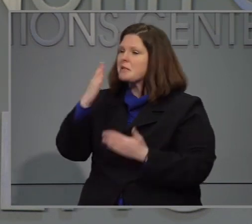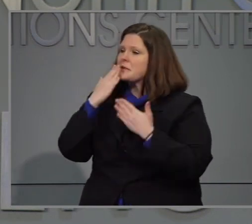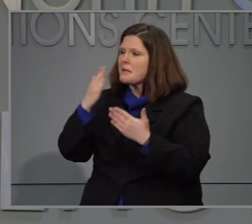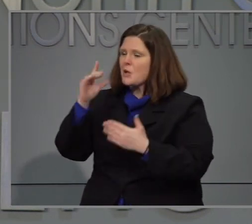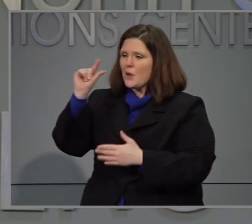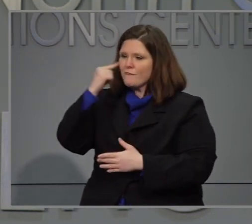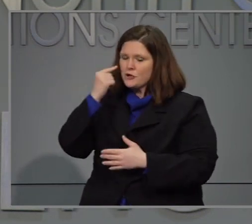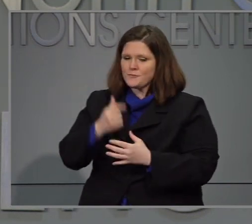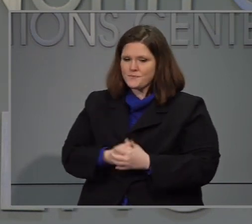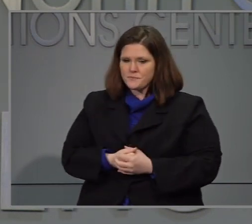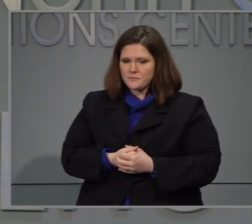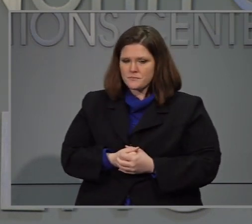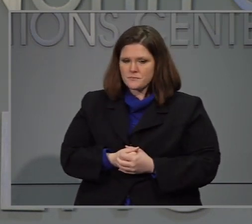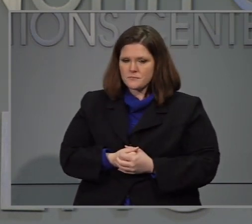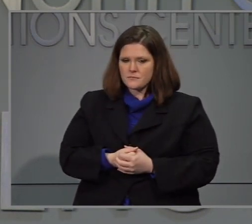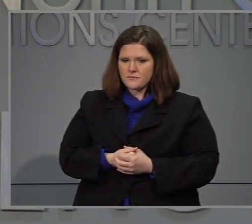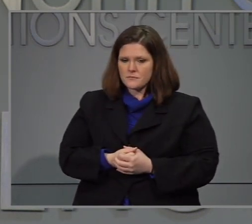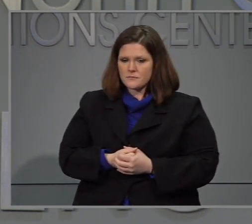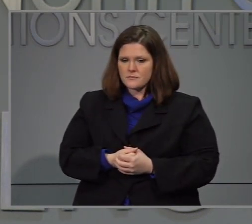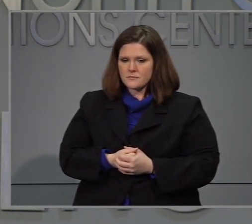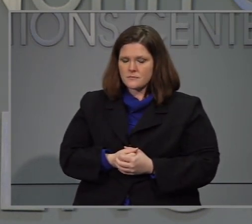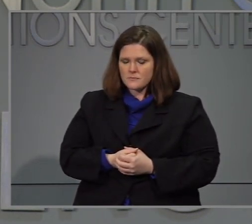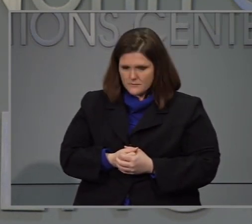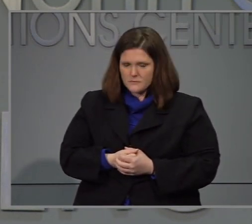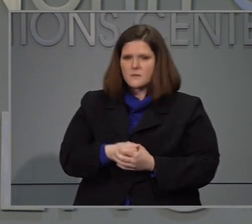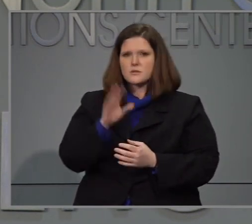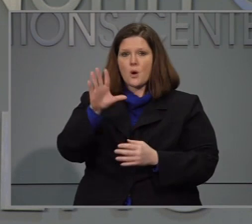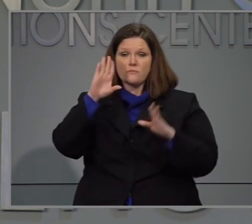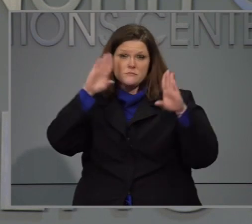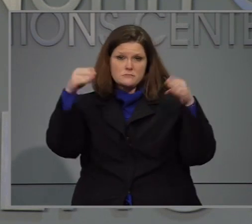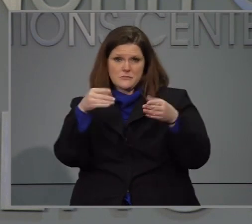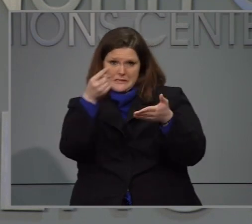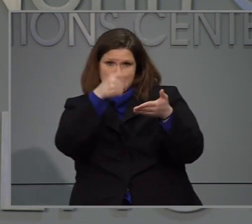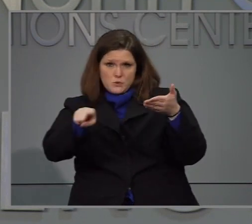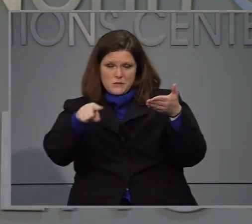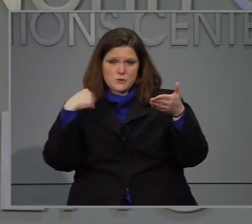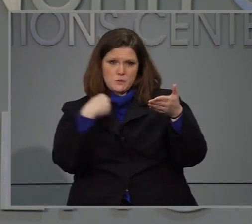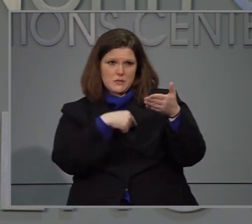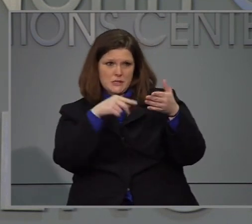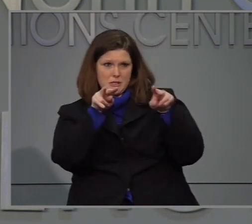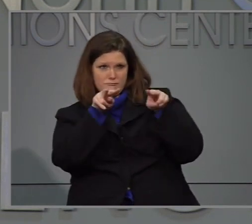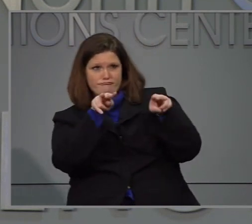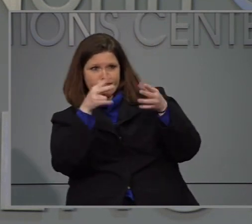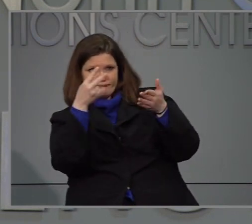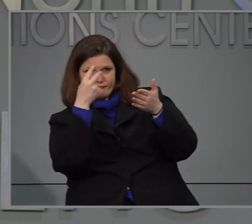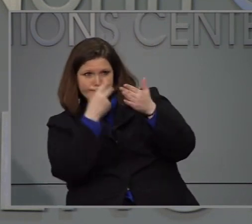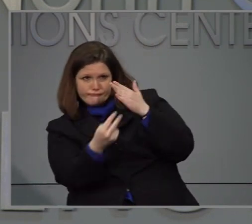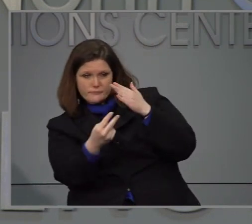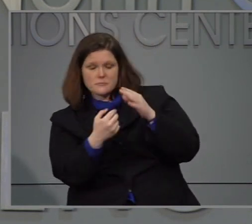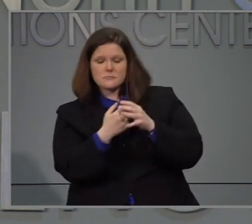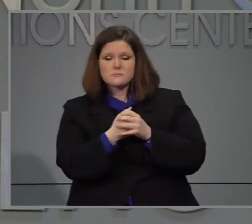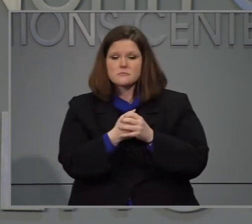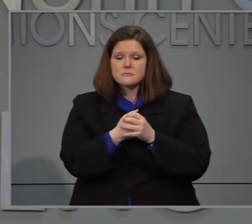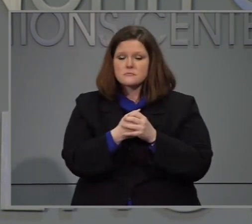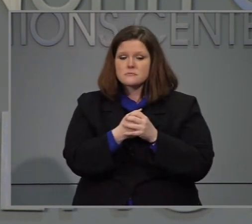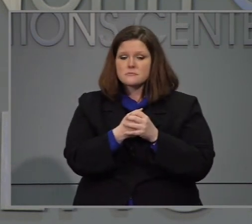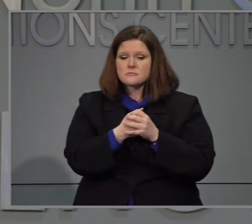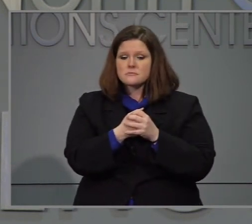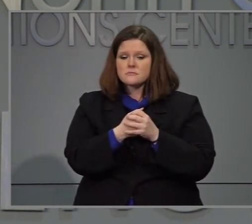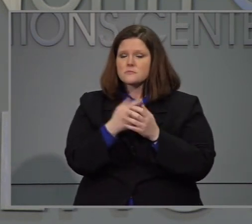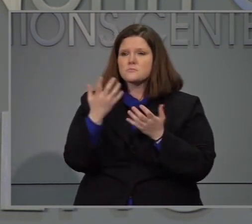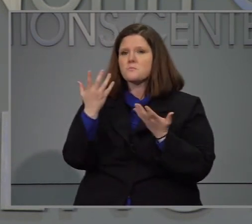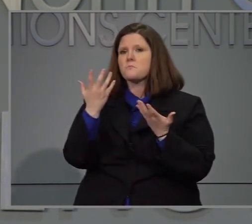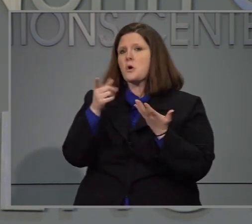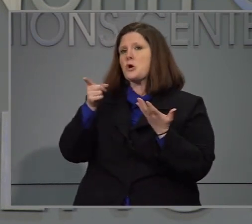Gracias. Cuando nosotros vemos hacia la semana que entra, ¿qué es